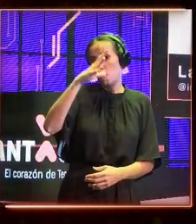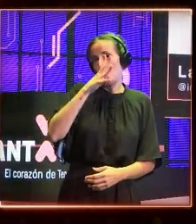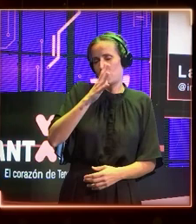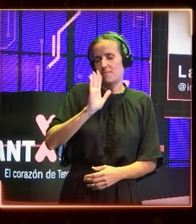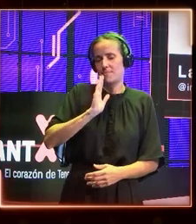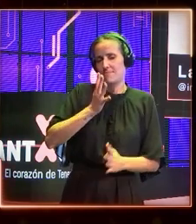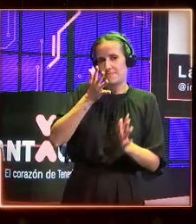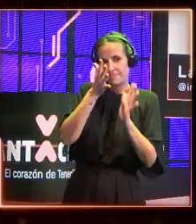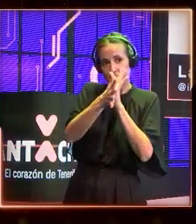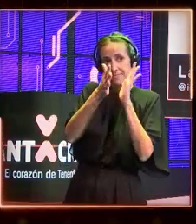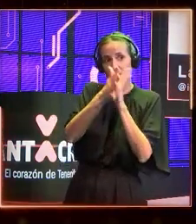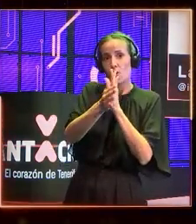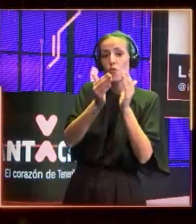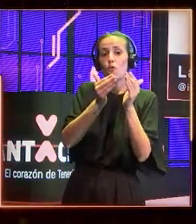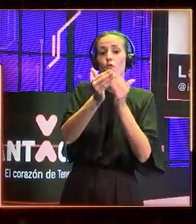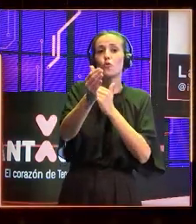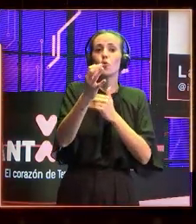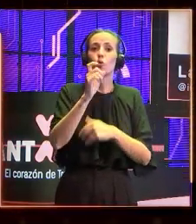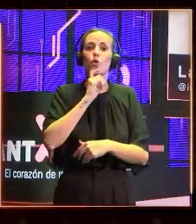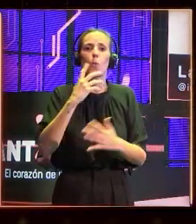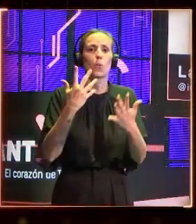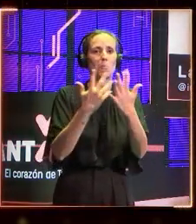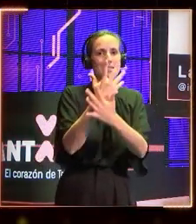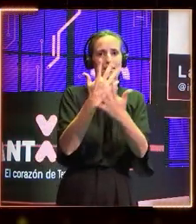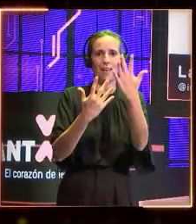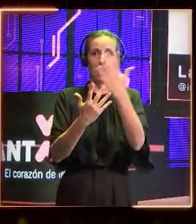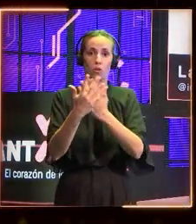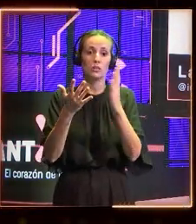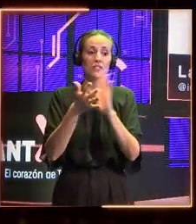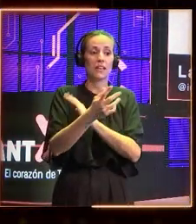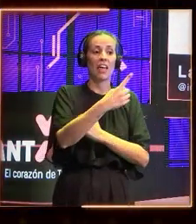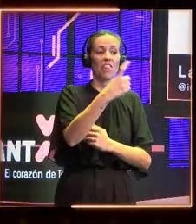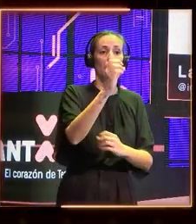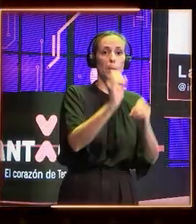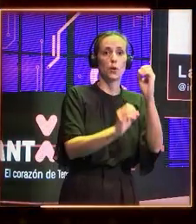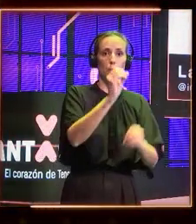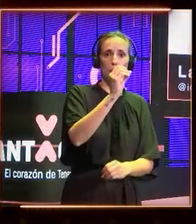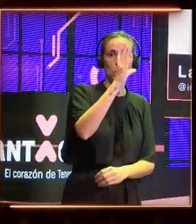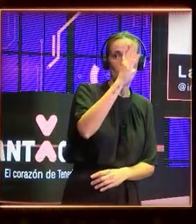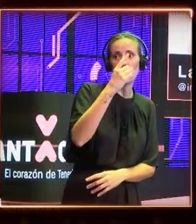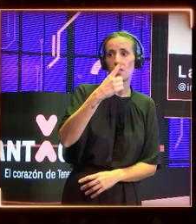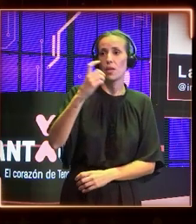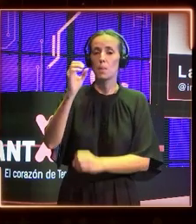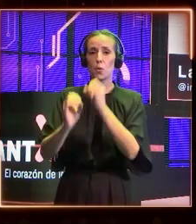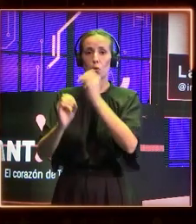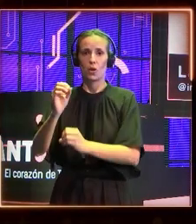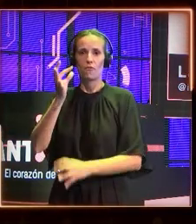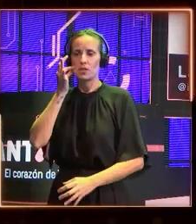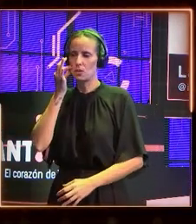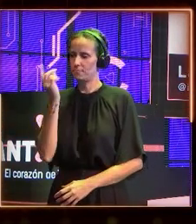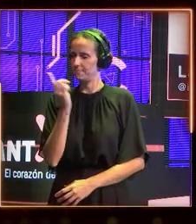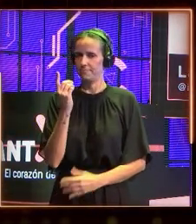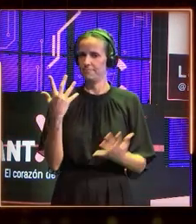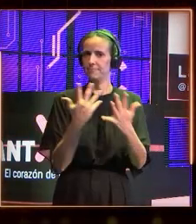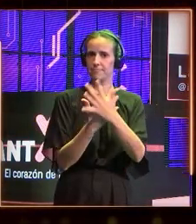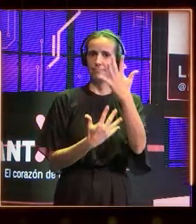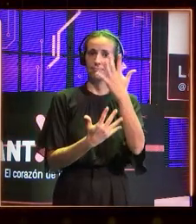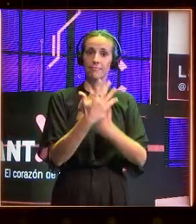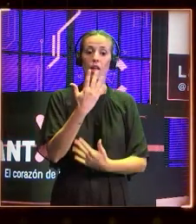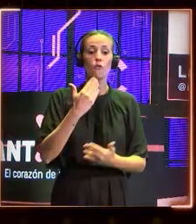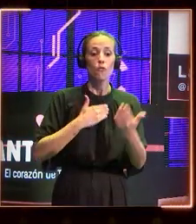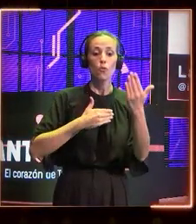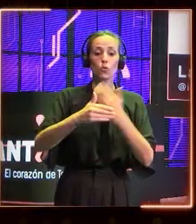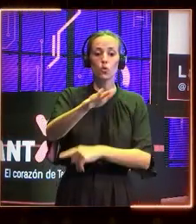diciendo que el futuro pasa por un modelo híbrido no es ni 100% virtual ni es 100% físico no creemos que el futuro y este ecosistema